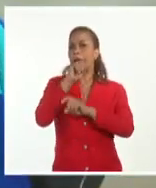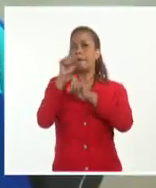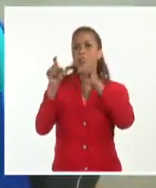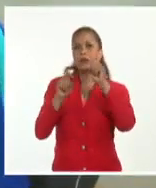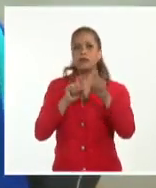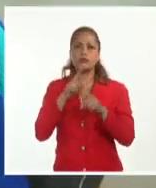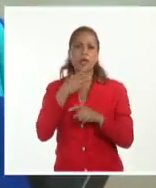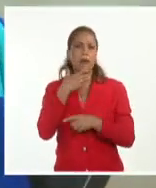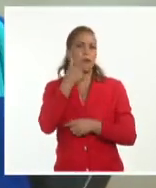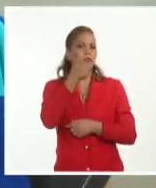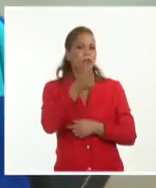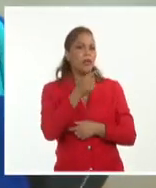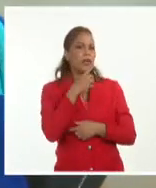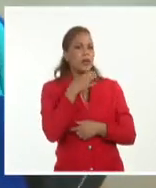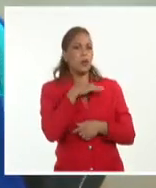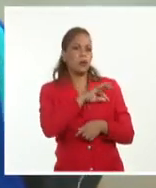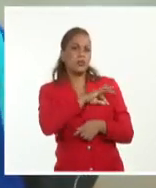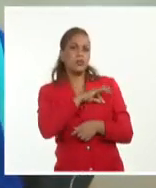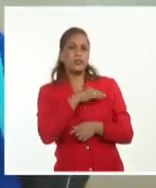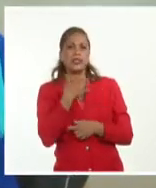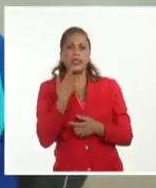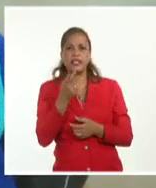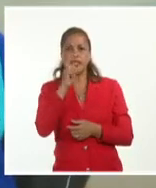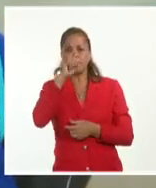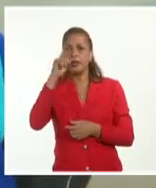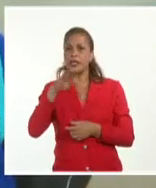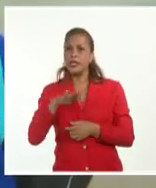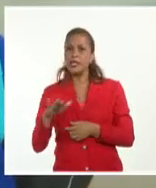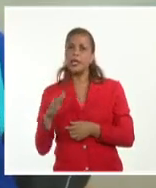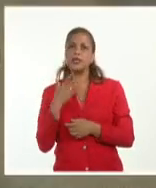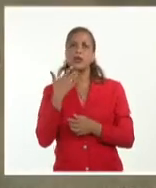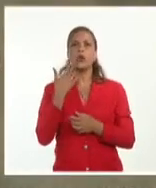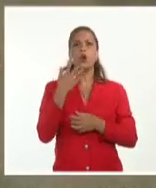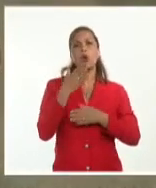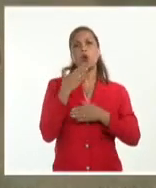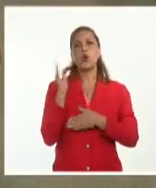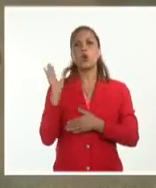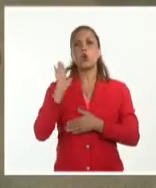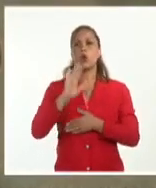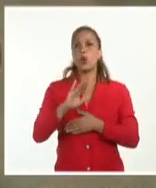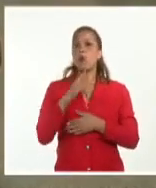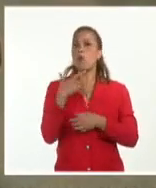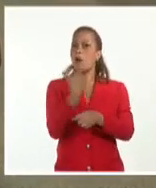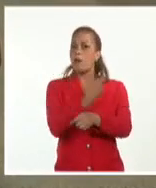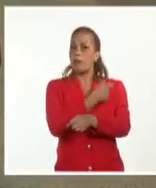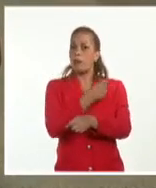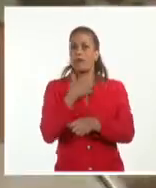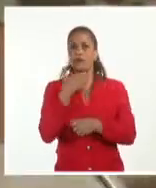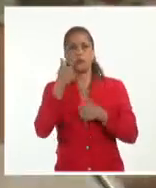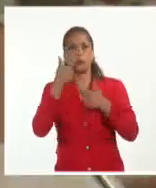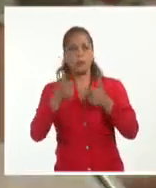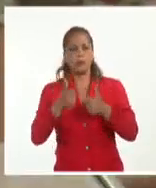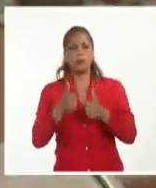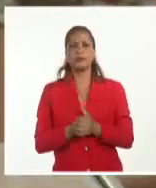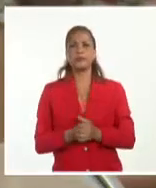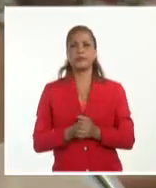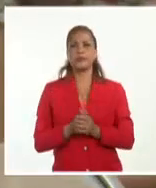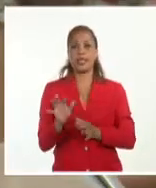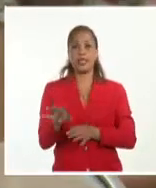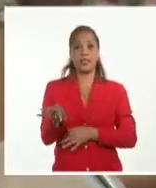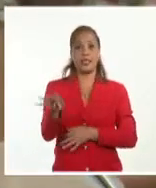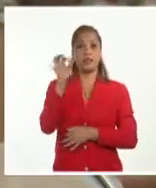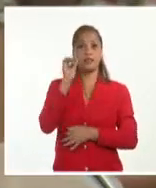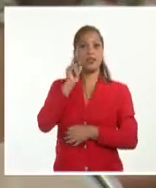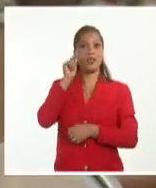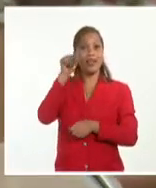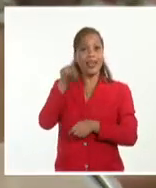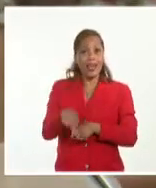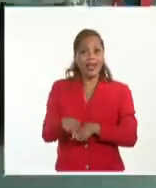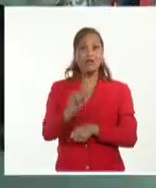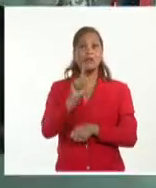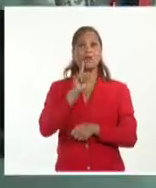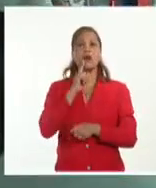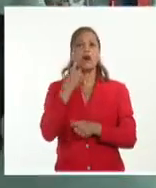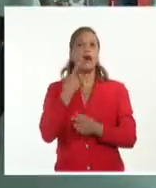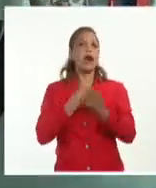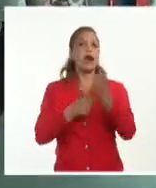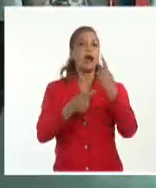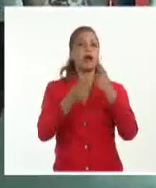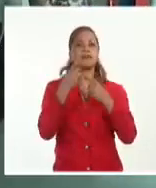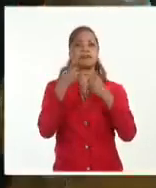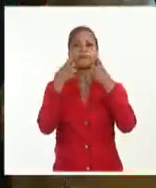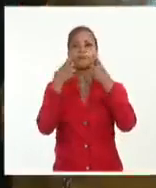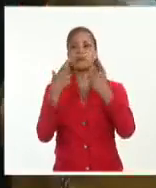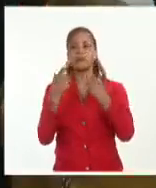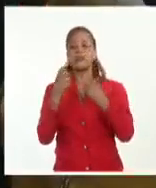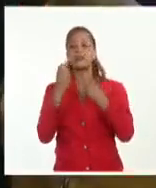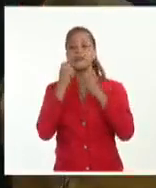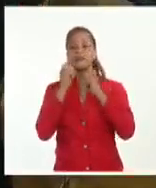Además, también vamos a verificar cómo llega el producto de investigación. Para los seleccionados es este un gran acontecimiento en sus